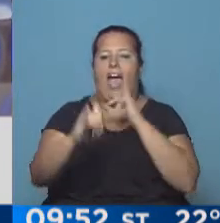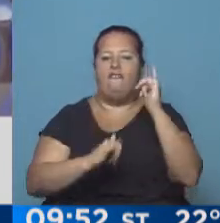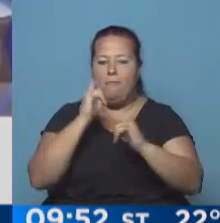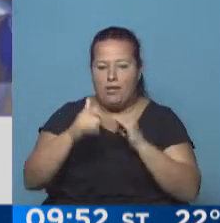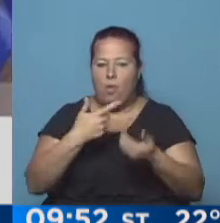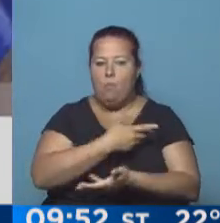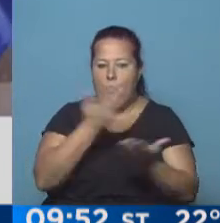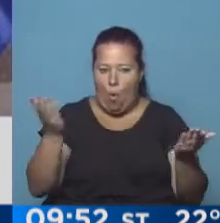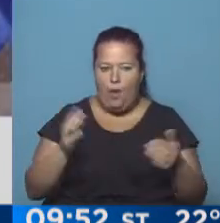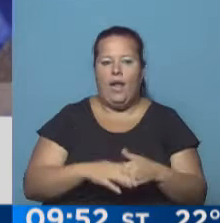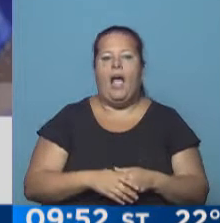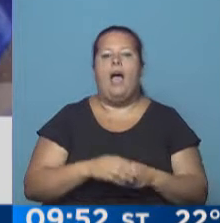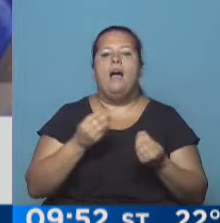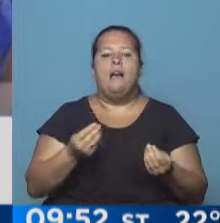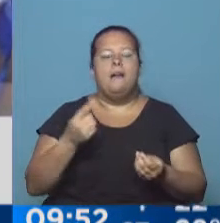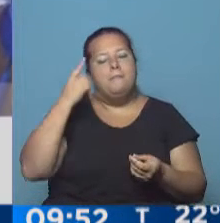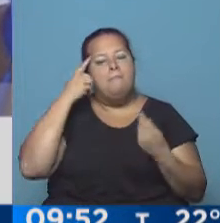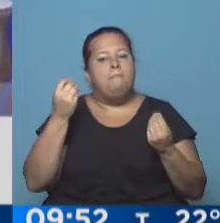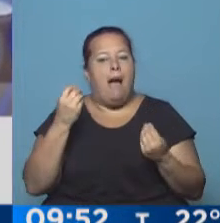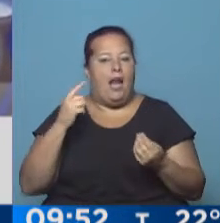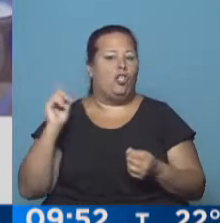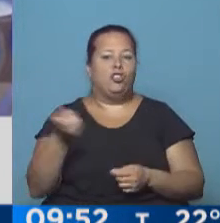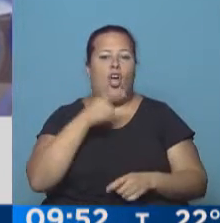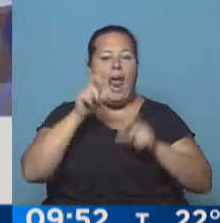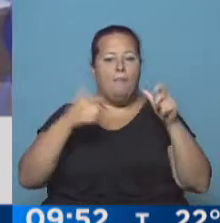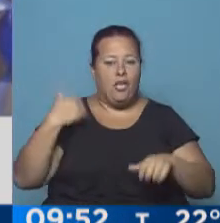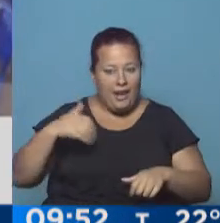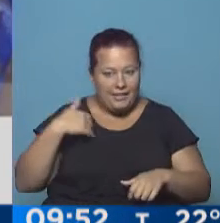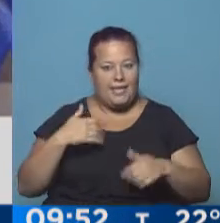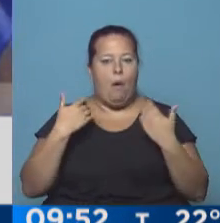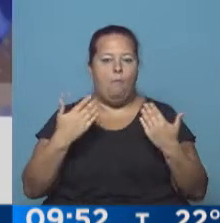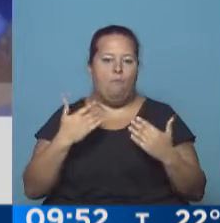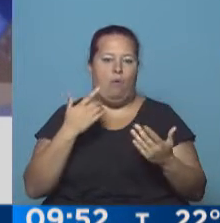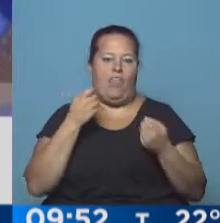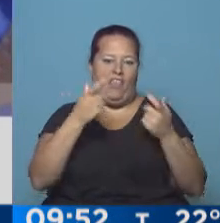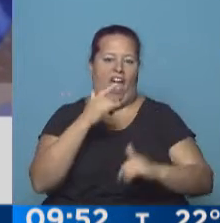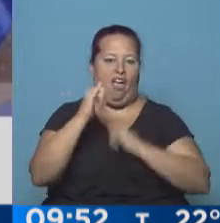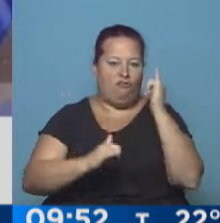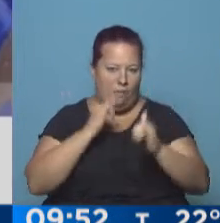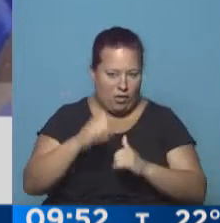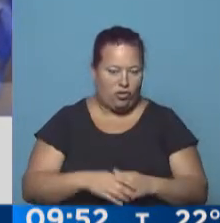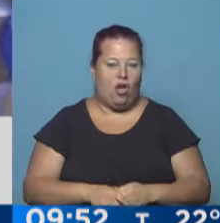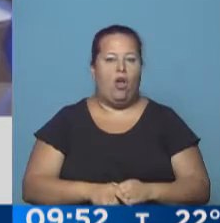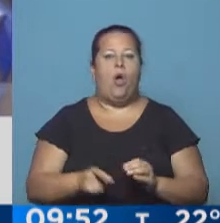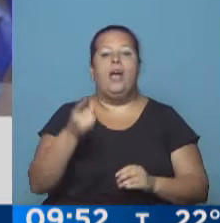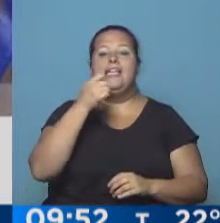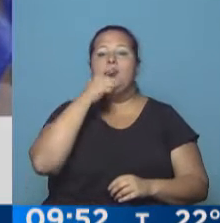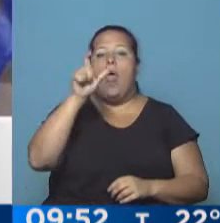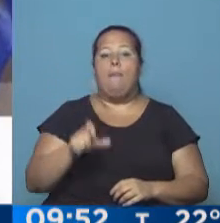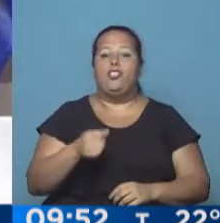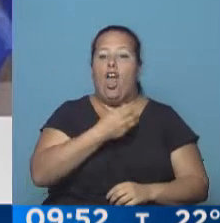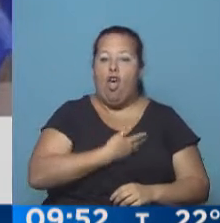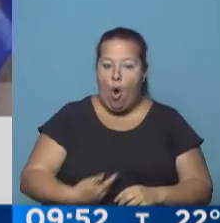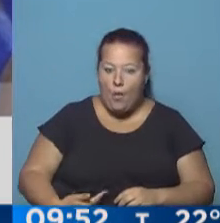información pública, con la idea de que todos los argentinos podamos tener acceso a la información y cuando un